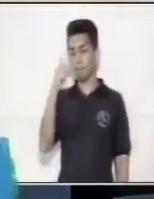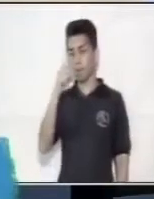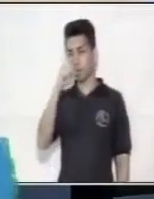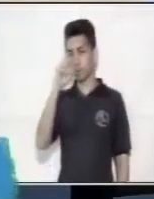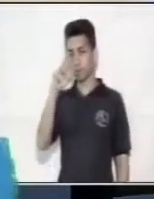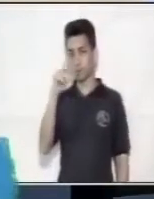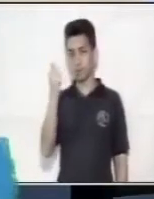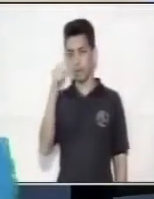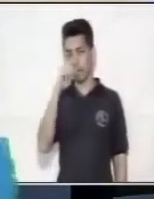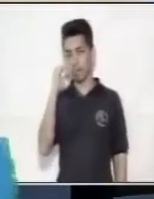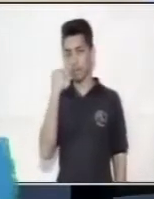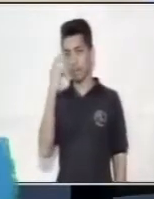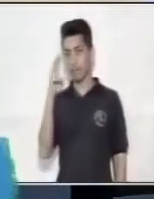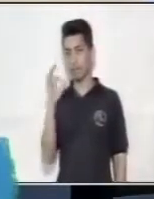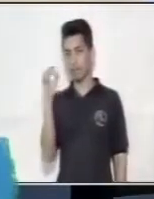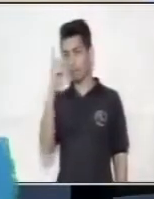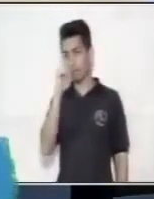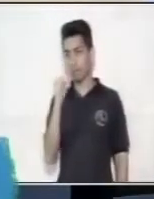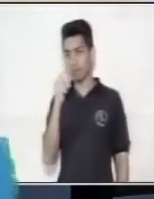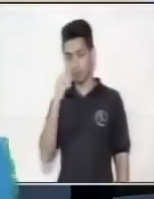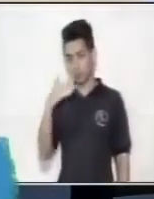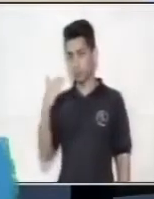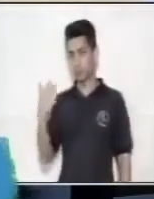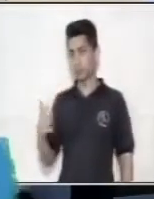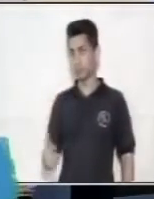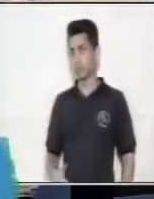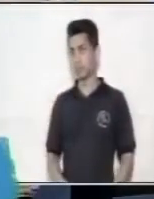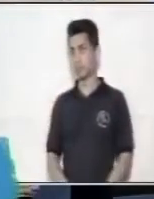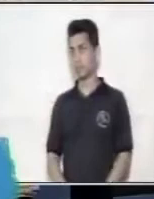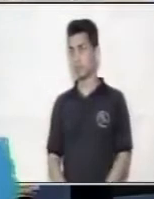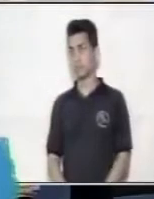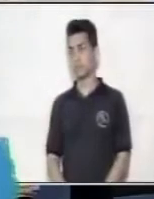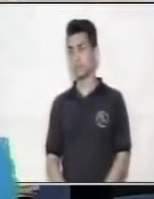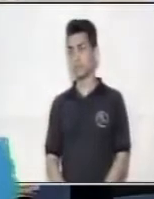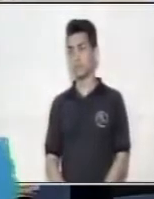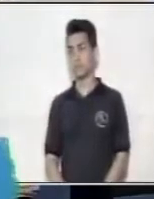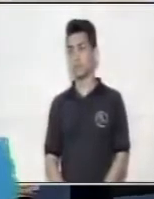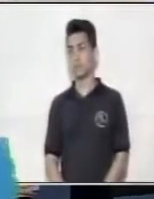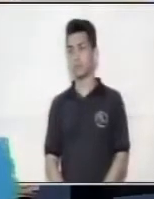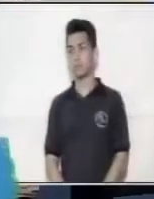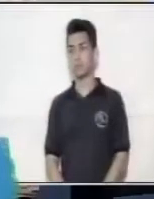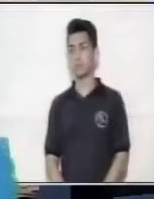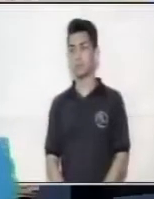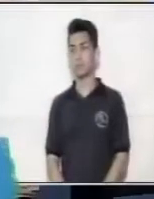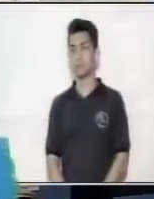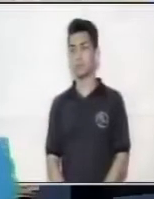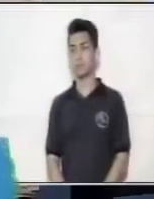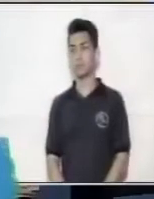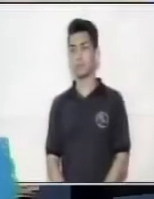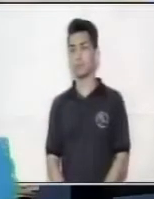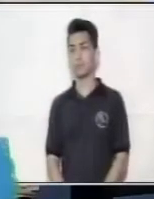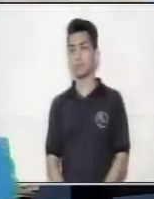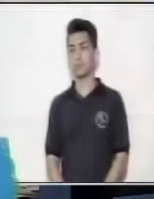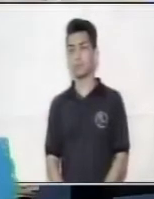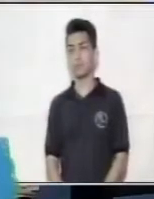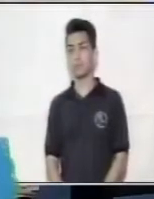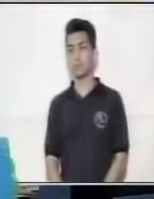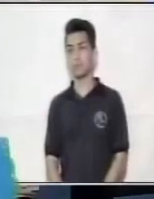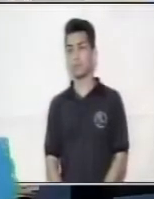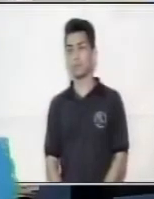Bueno, creo que más adelante te los voy a mostrar. Aquí los tengo, perdón. Me miro,